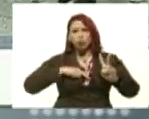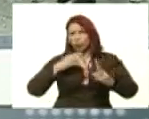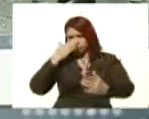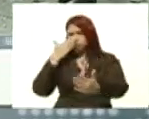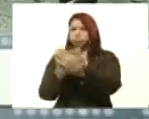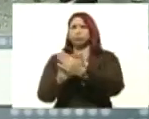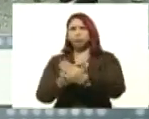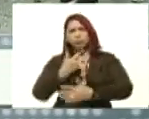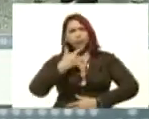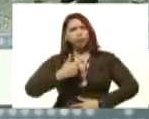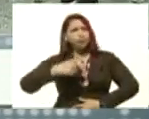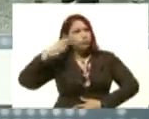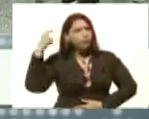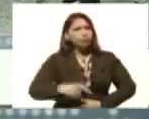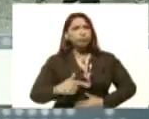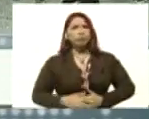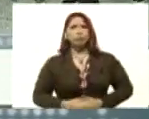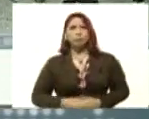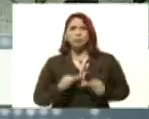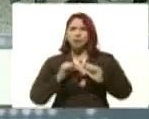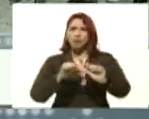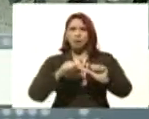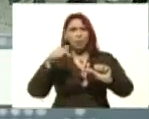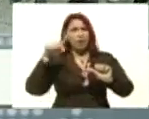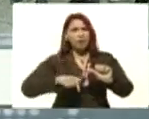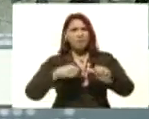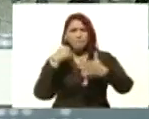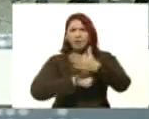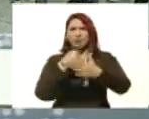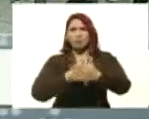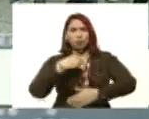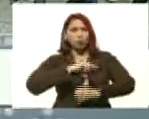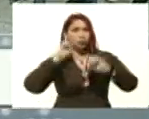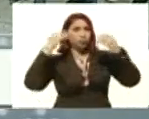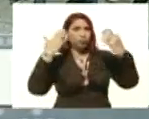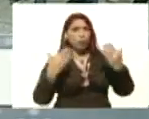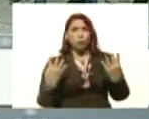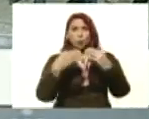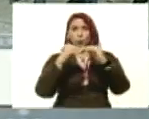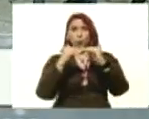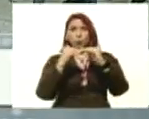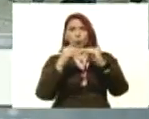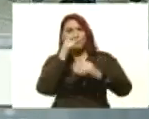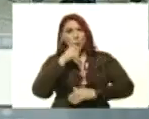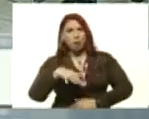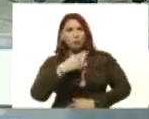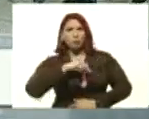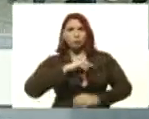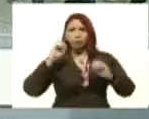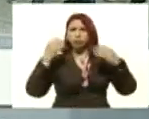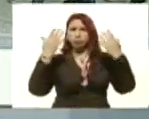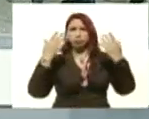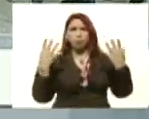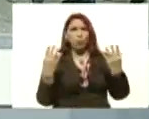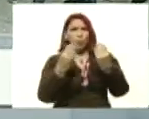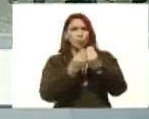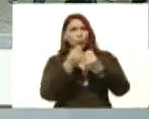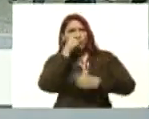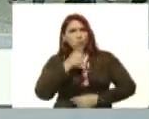dijimos: aquí nos quedamos, aquí batallamos y aquí vamos a triunfar con el pueblo. Y así fue, hemos triunfado con el pueblo,